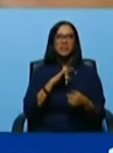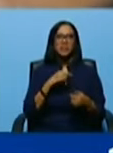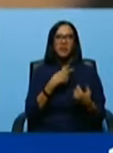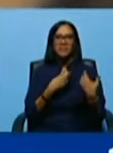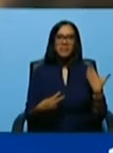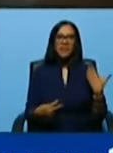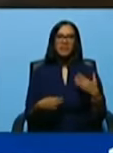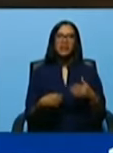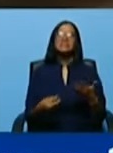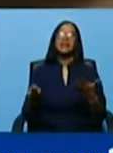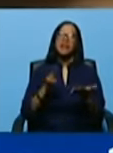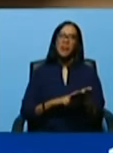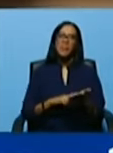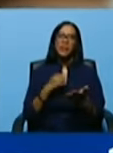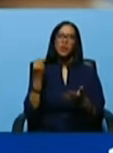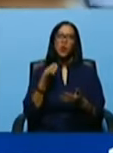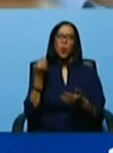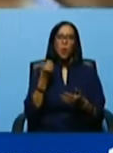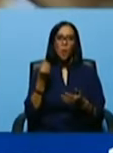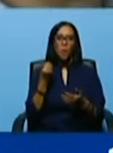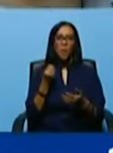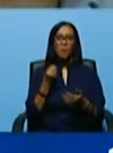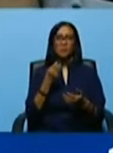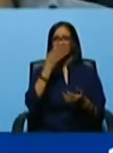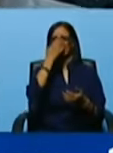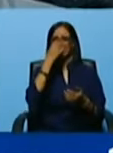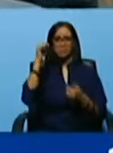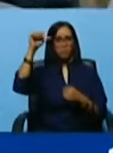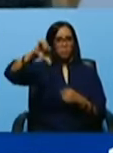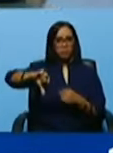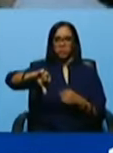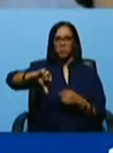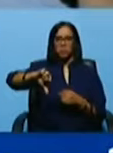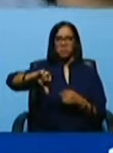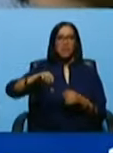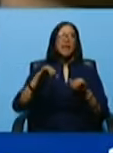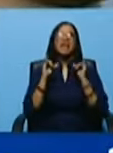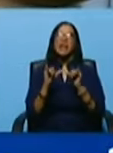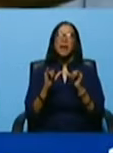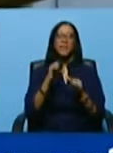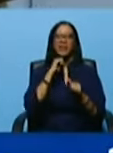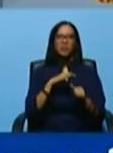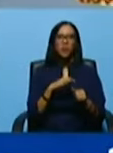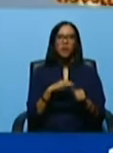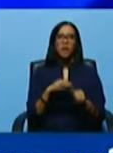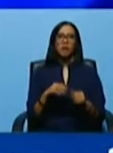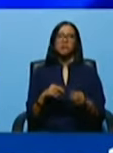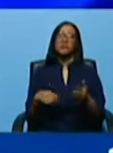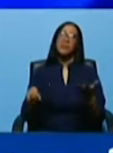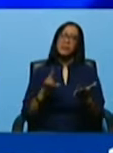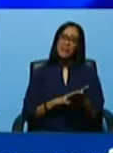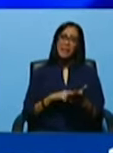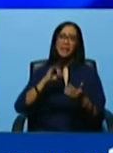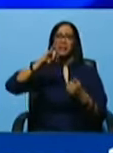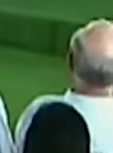respecto quién financia al partido socialista alemán y hacía un artículo diciendo que y relacionando al cártel de Puebla y de